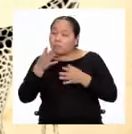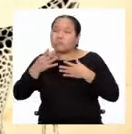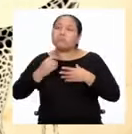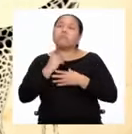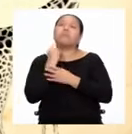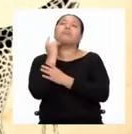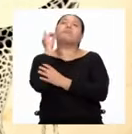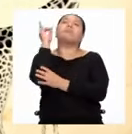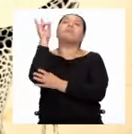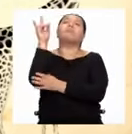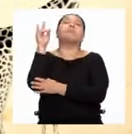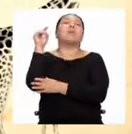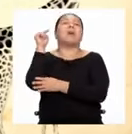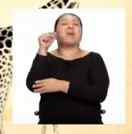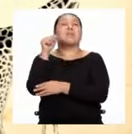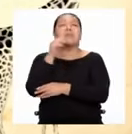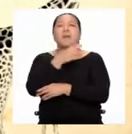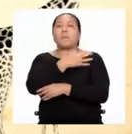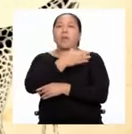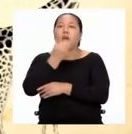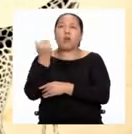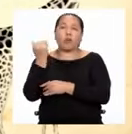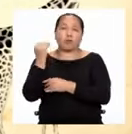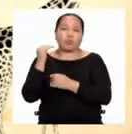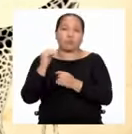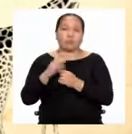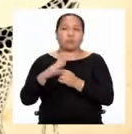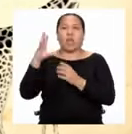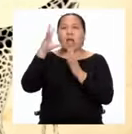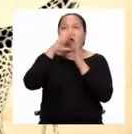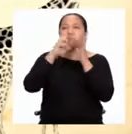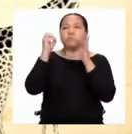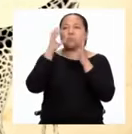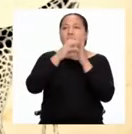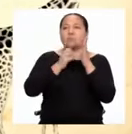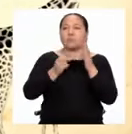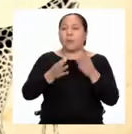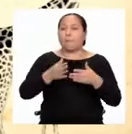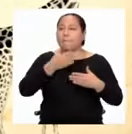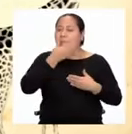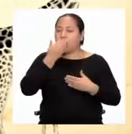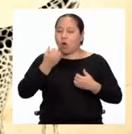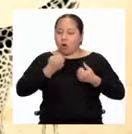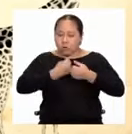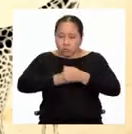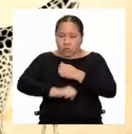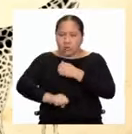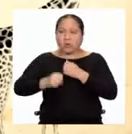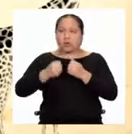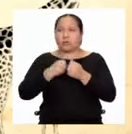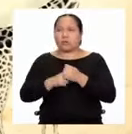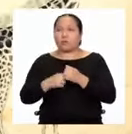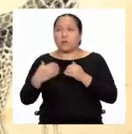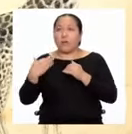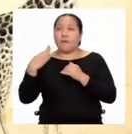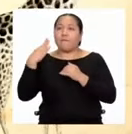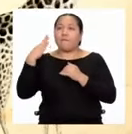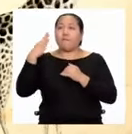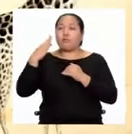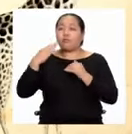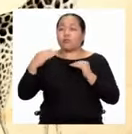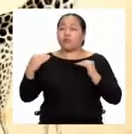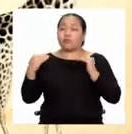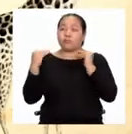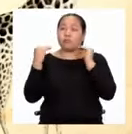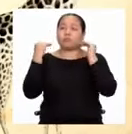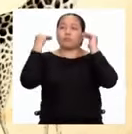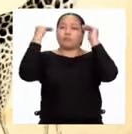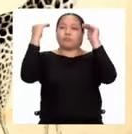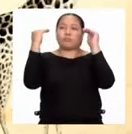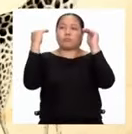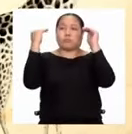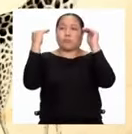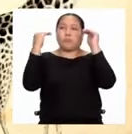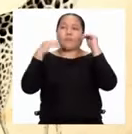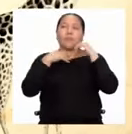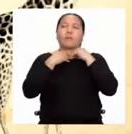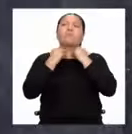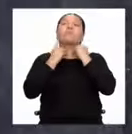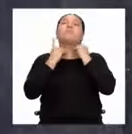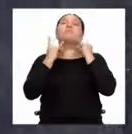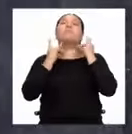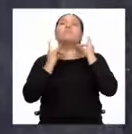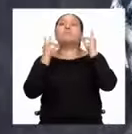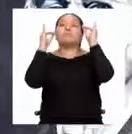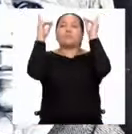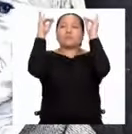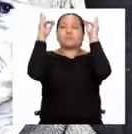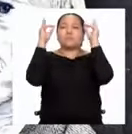una ventaja adaptativa primando su éxito reproductivo, haciendo que, a la larga, todas las jirafas tuvieran cuellos